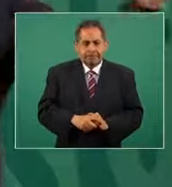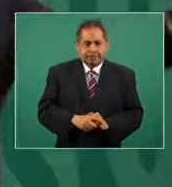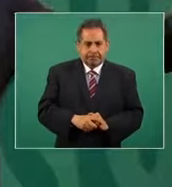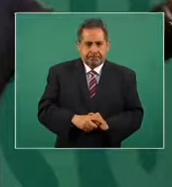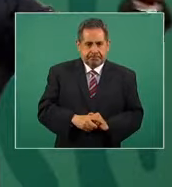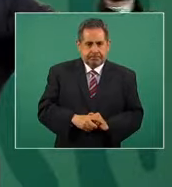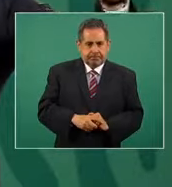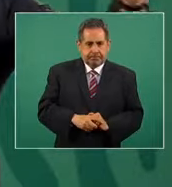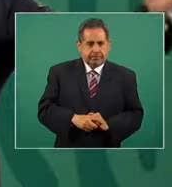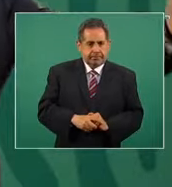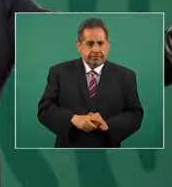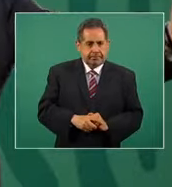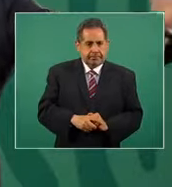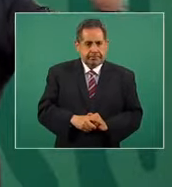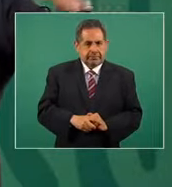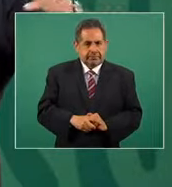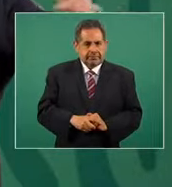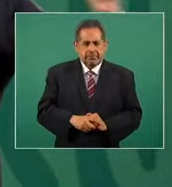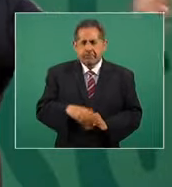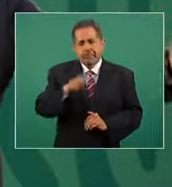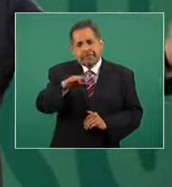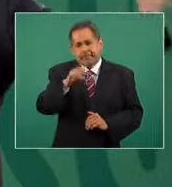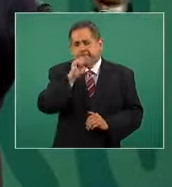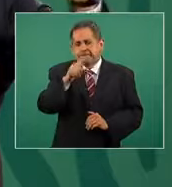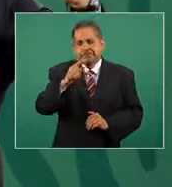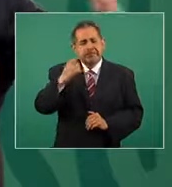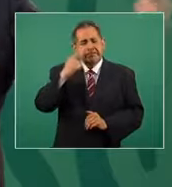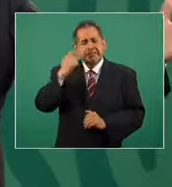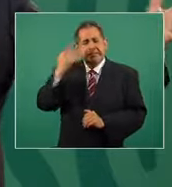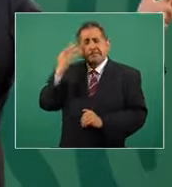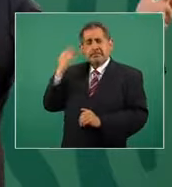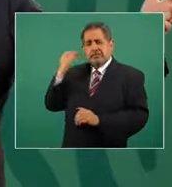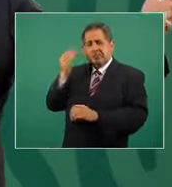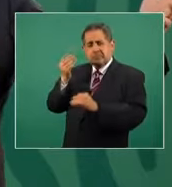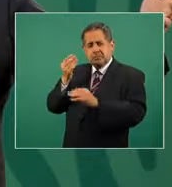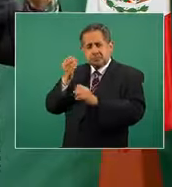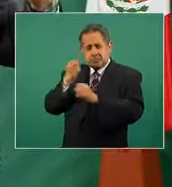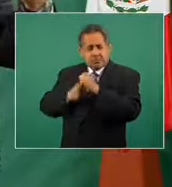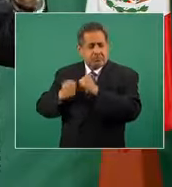porque también durante mucho tiempo, imagínense,